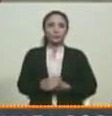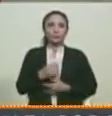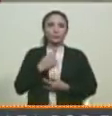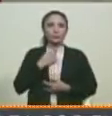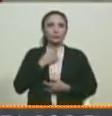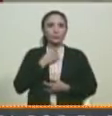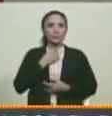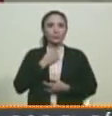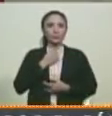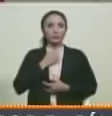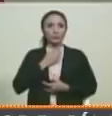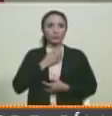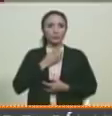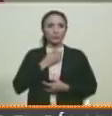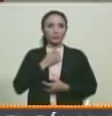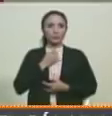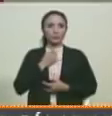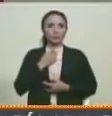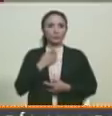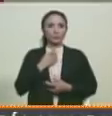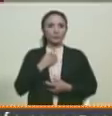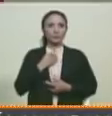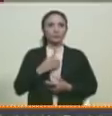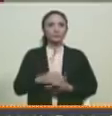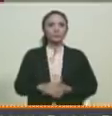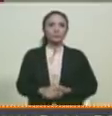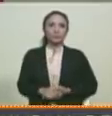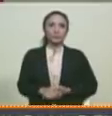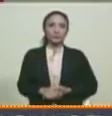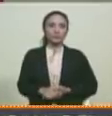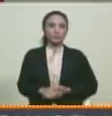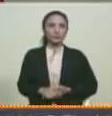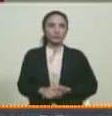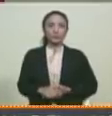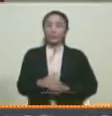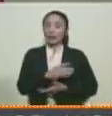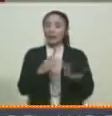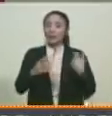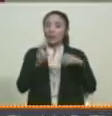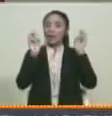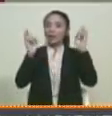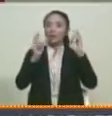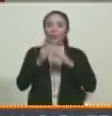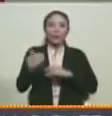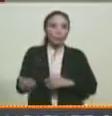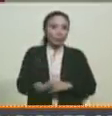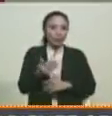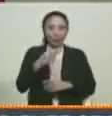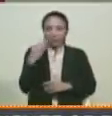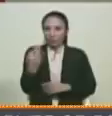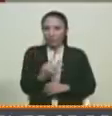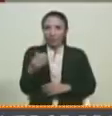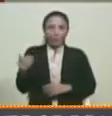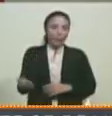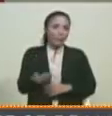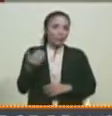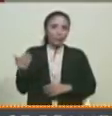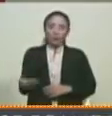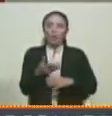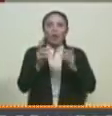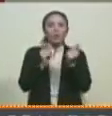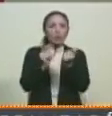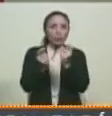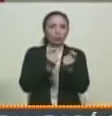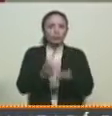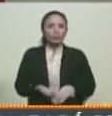y las venezolanas, y que ha sido el tema central, verdaderamente, del debate